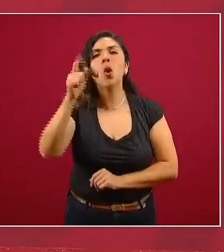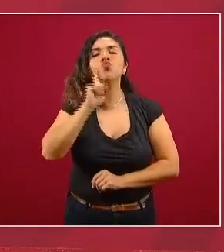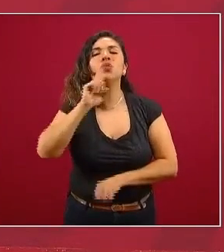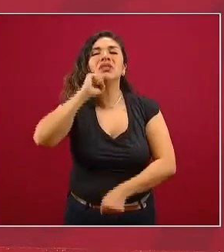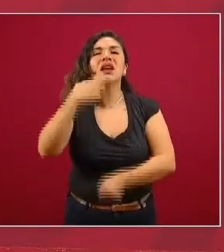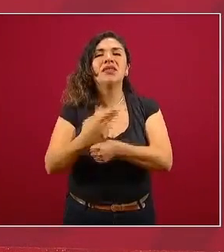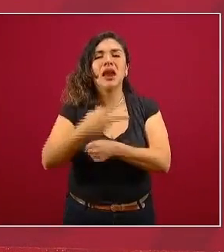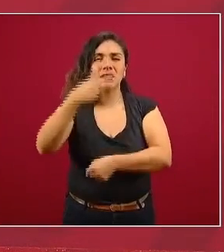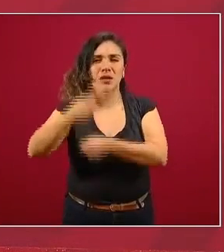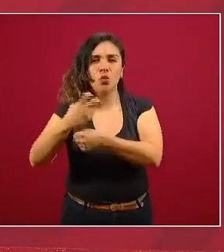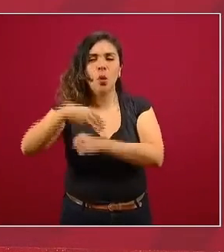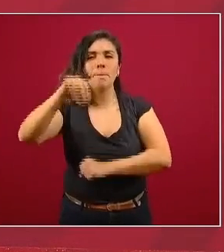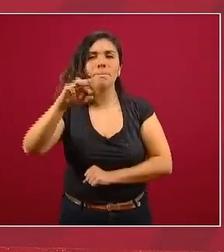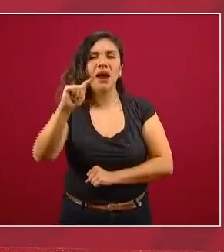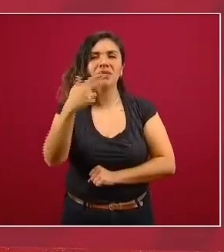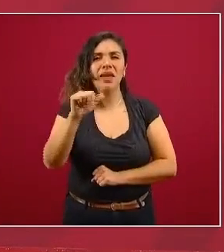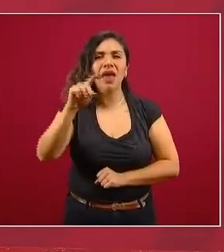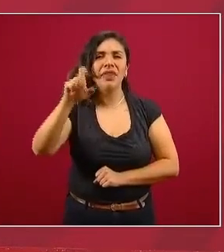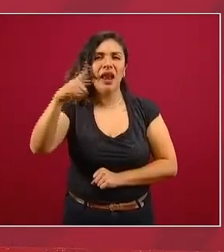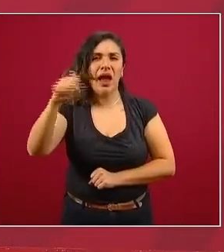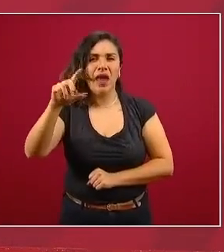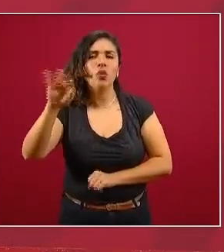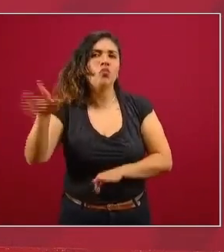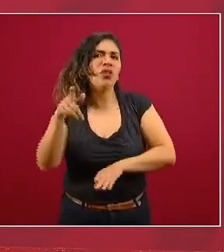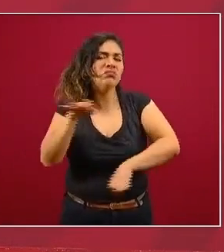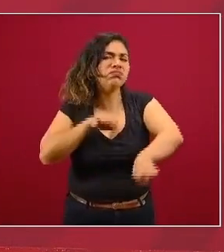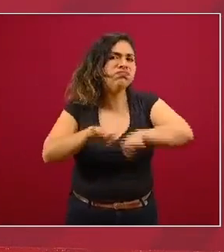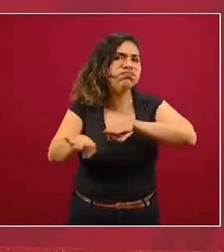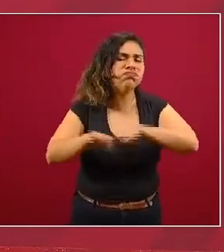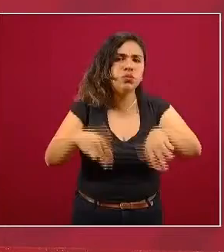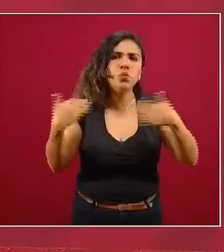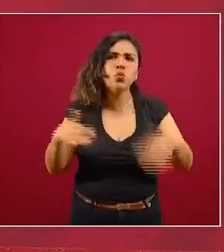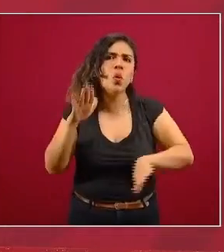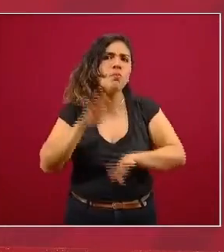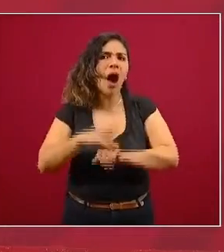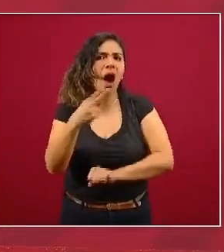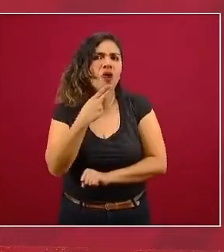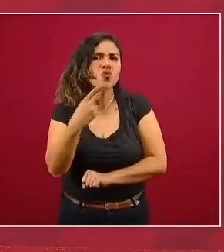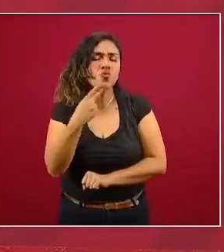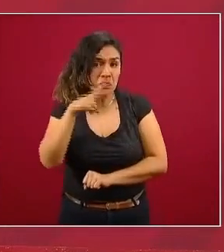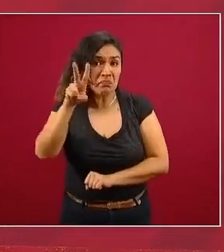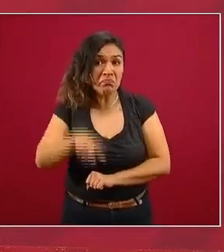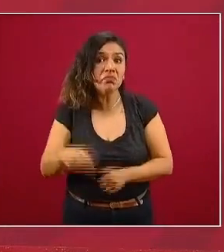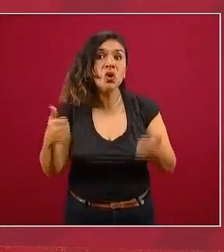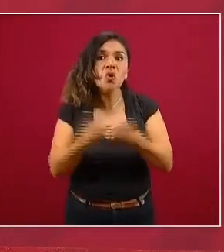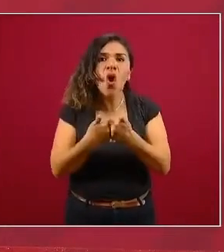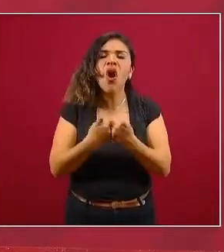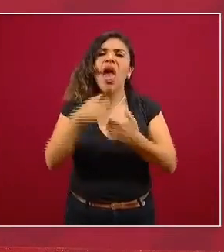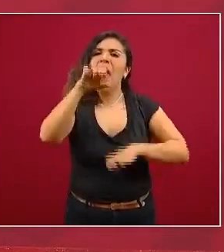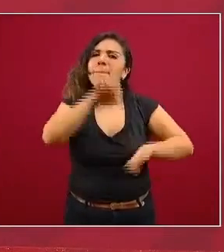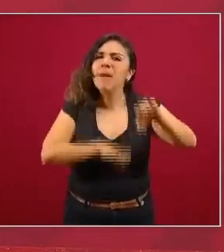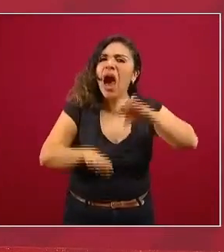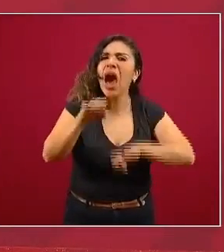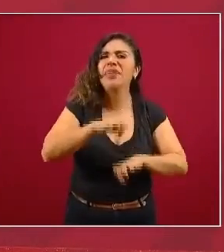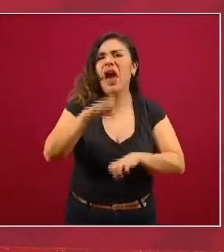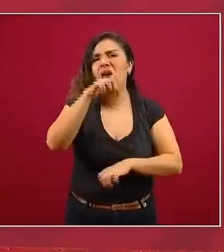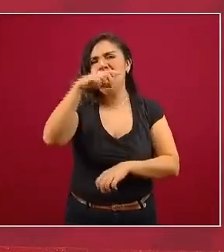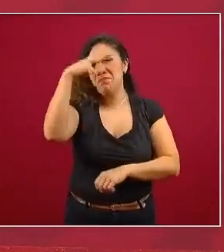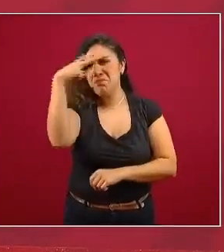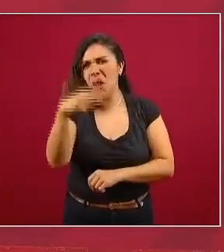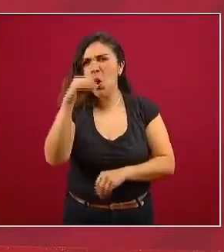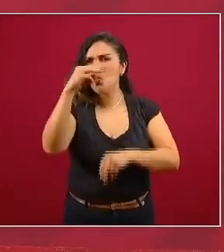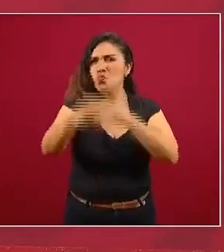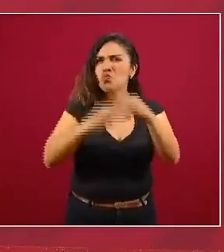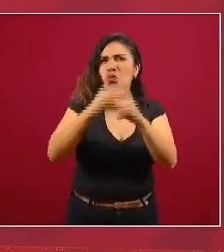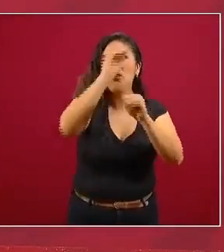Delgado y en general al Servicio Exterior Mexicano por este trabajo tan eficiente que han hecho. A través de las embajadas de México en el mundo